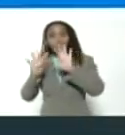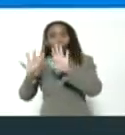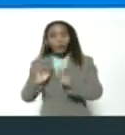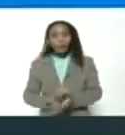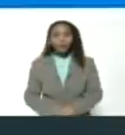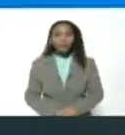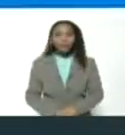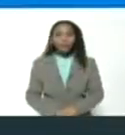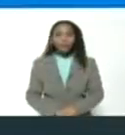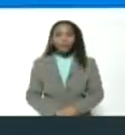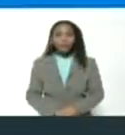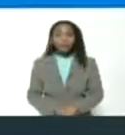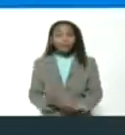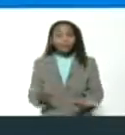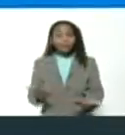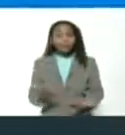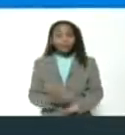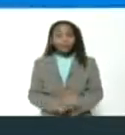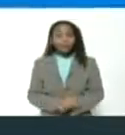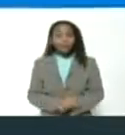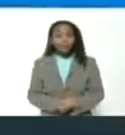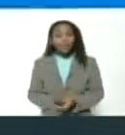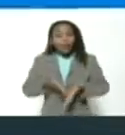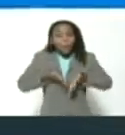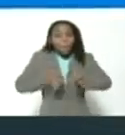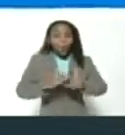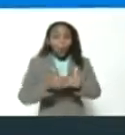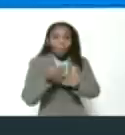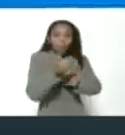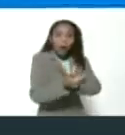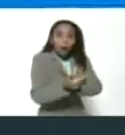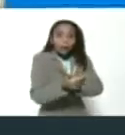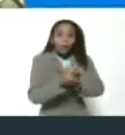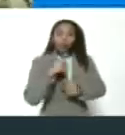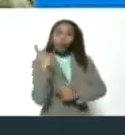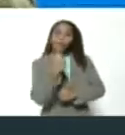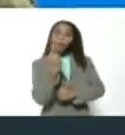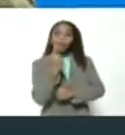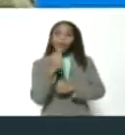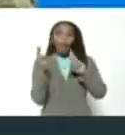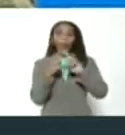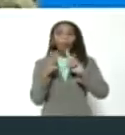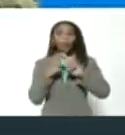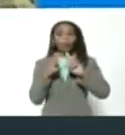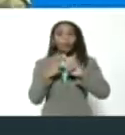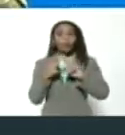febrero de 1989. Y los que nacieron después solamente conocen lo que